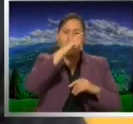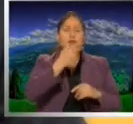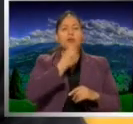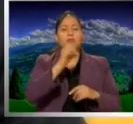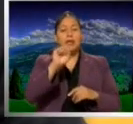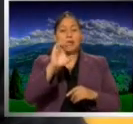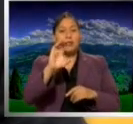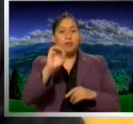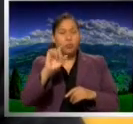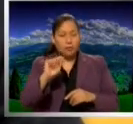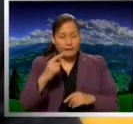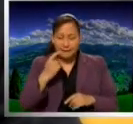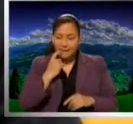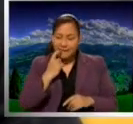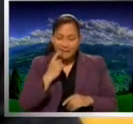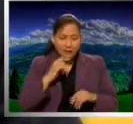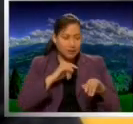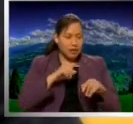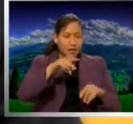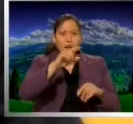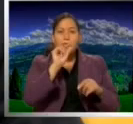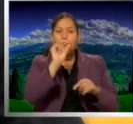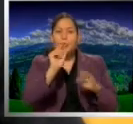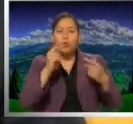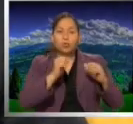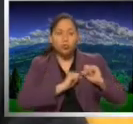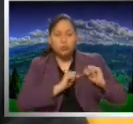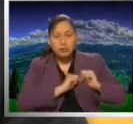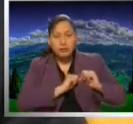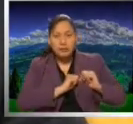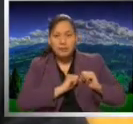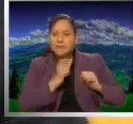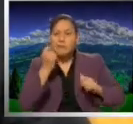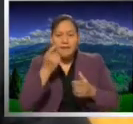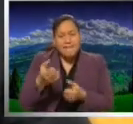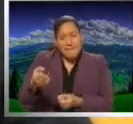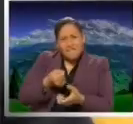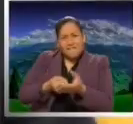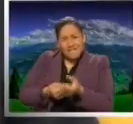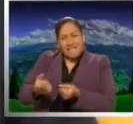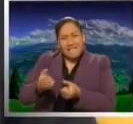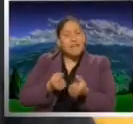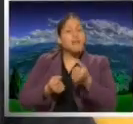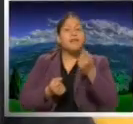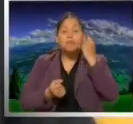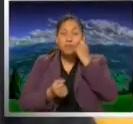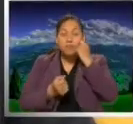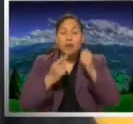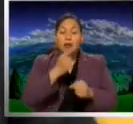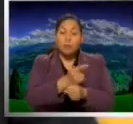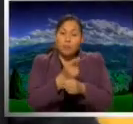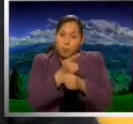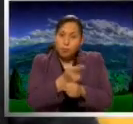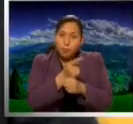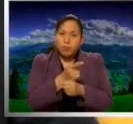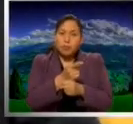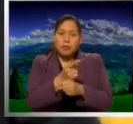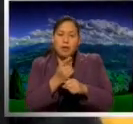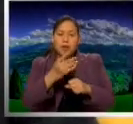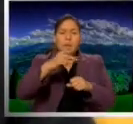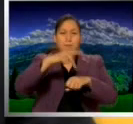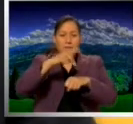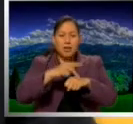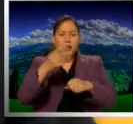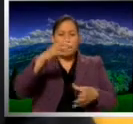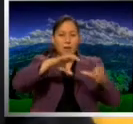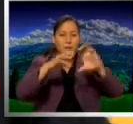Scott aprovechó que había pocos hombres en esta zona y con mucho trabajo en efecto, pero pudo pasar sus cañones por el pedregal. Y